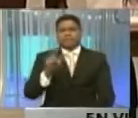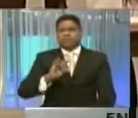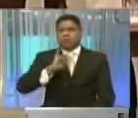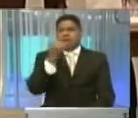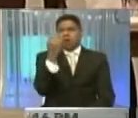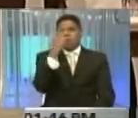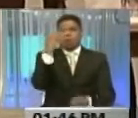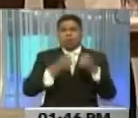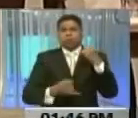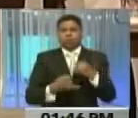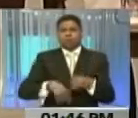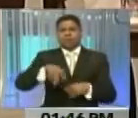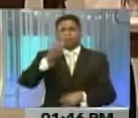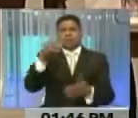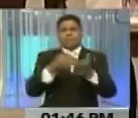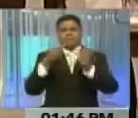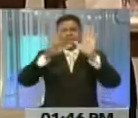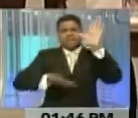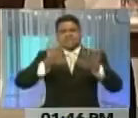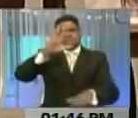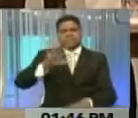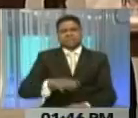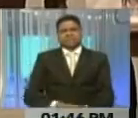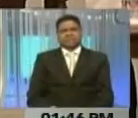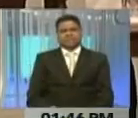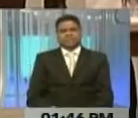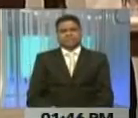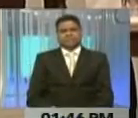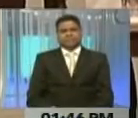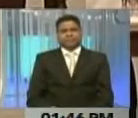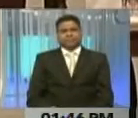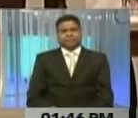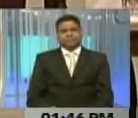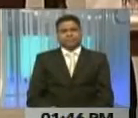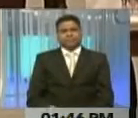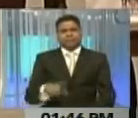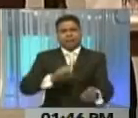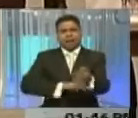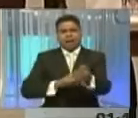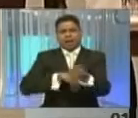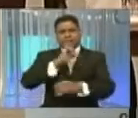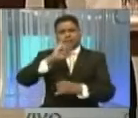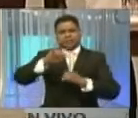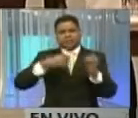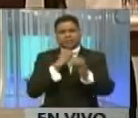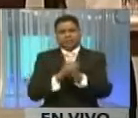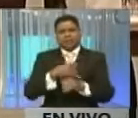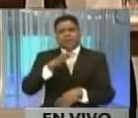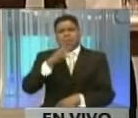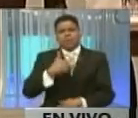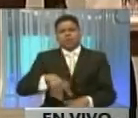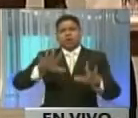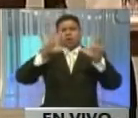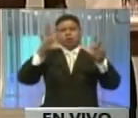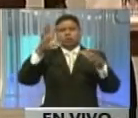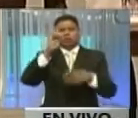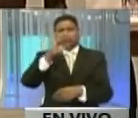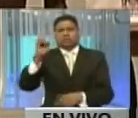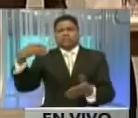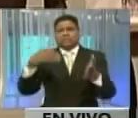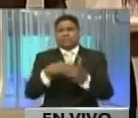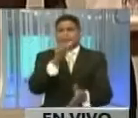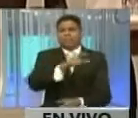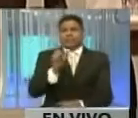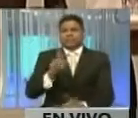año 2015, que correspondió a tener un carácter internacional, más de 800 mil personas participaron en el